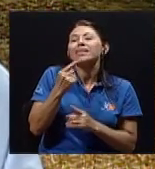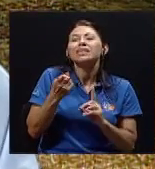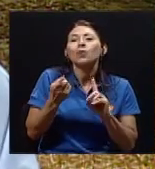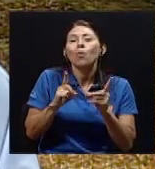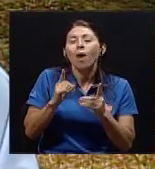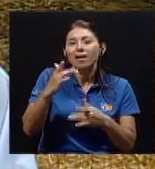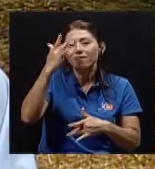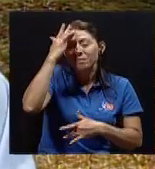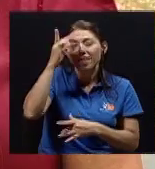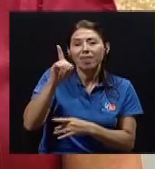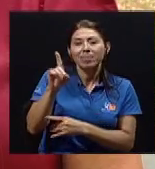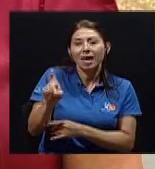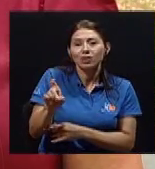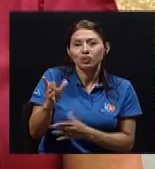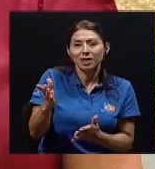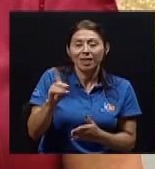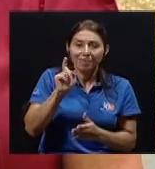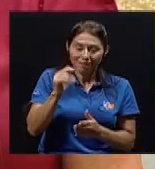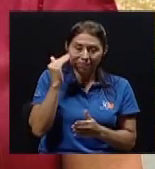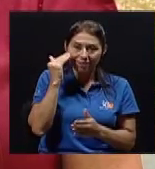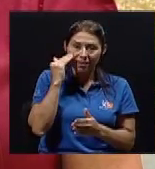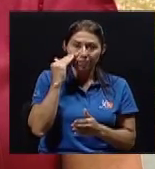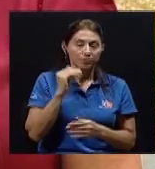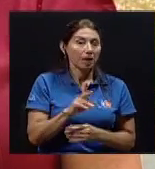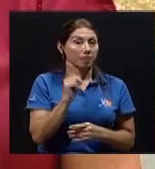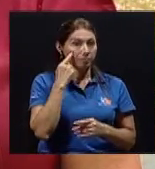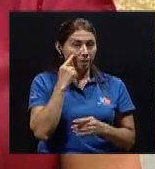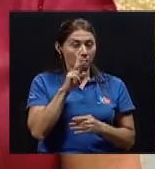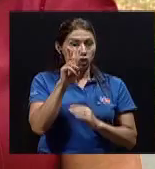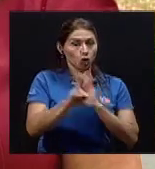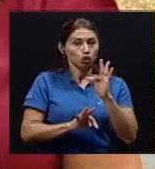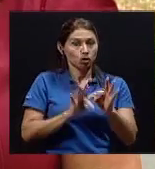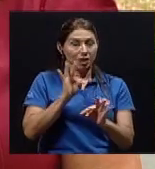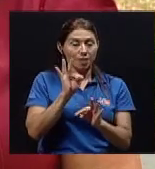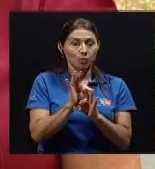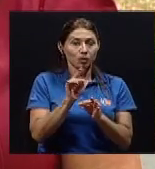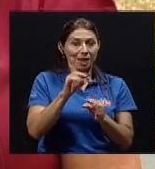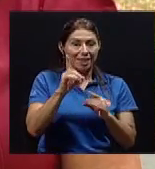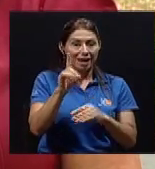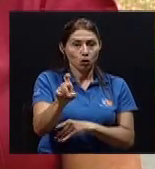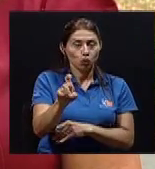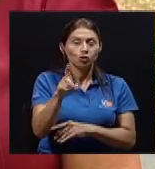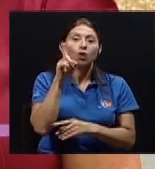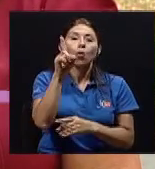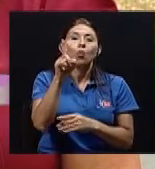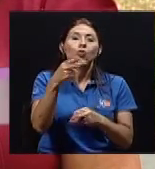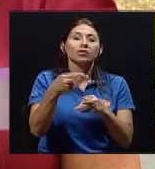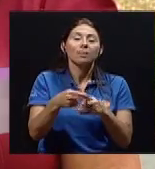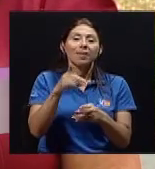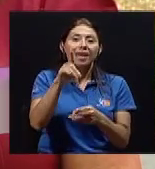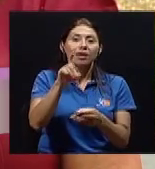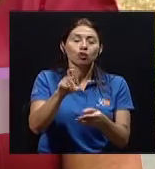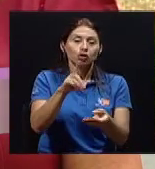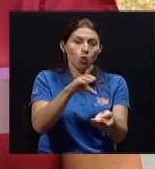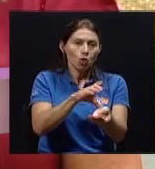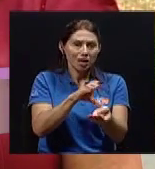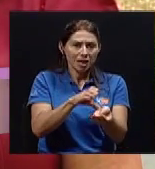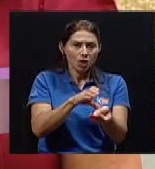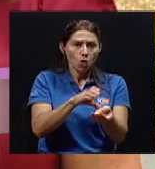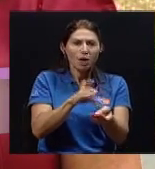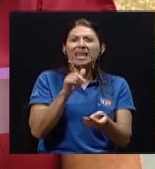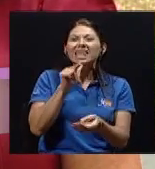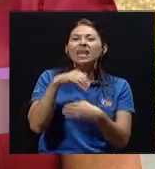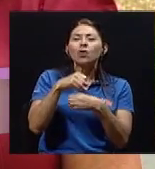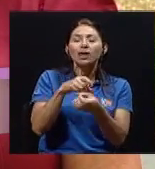papel del microbiólogo. Okay. Hay dos tipos de diagnóstico. Uno es el diagnóstico clínico, ese es el que lleva a cabo el médico.